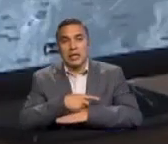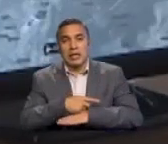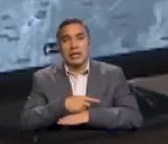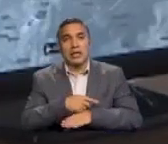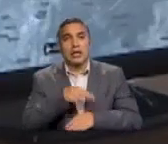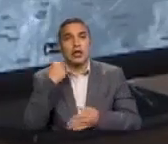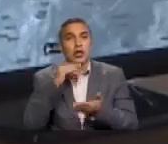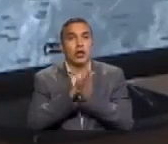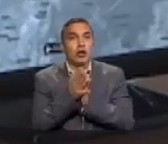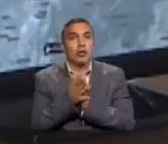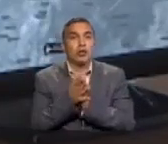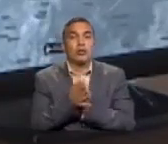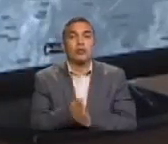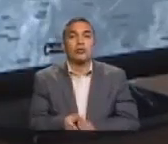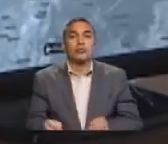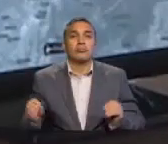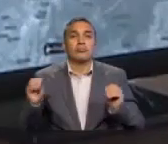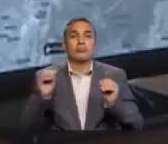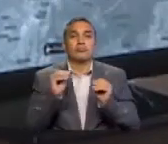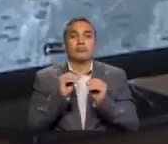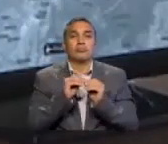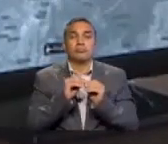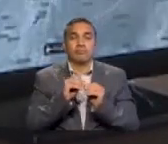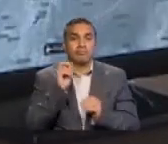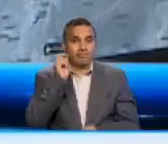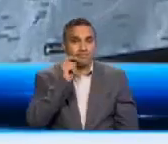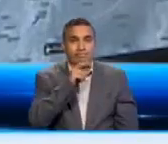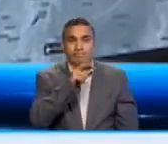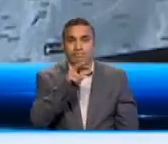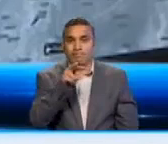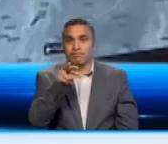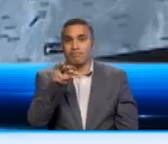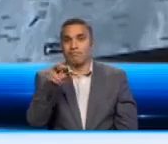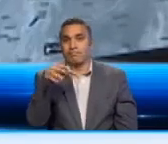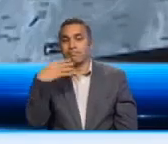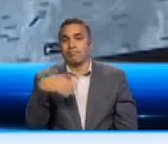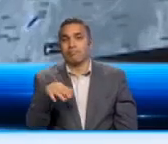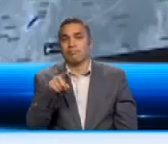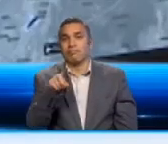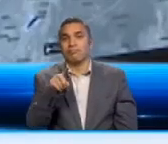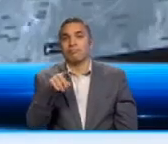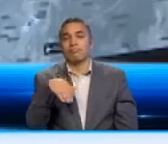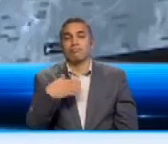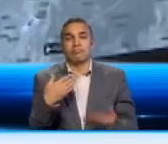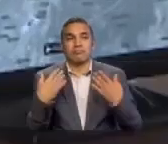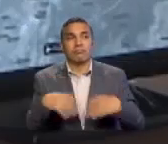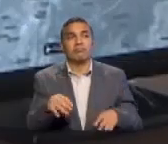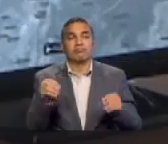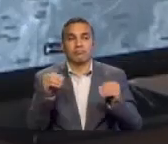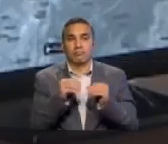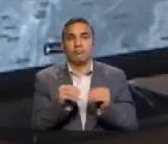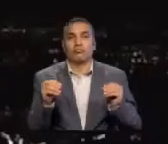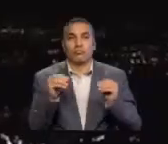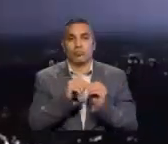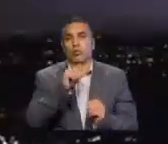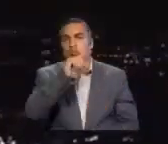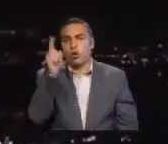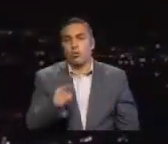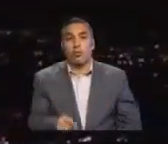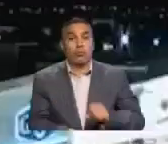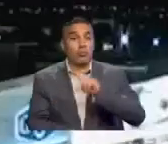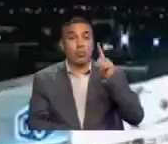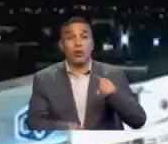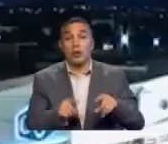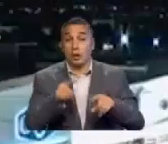noviembre, nuevamente se está presenciando, estamos estudiando y viendo que se van a generar este tipo de eventos. La